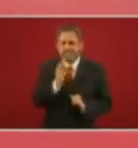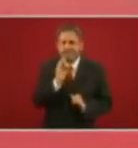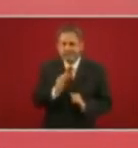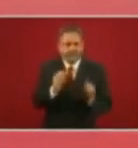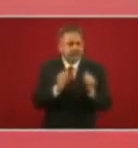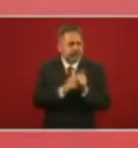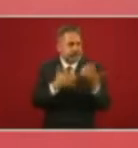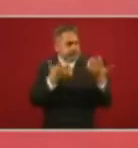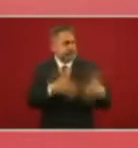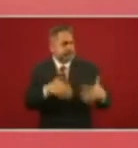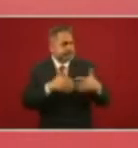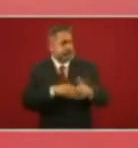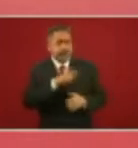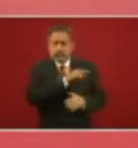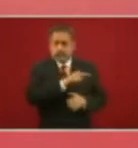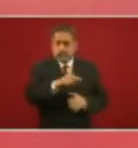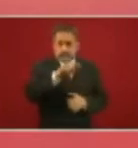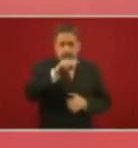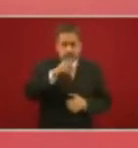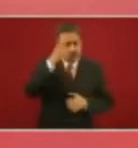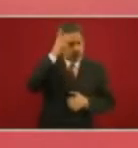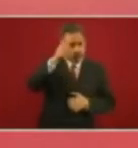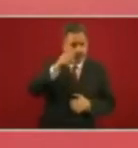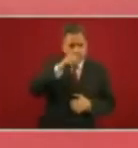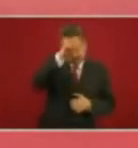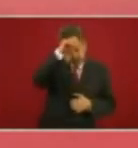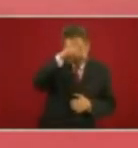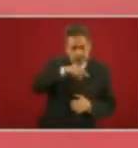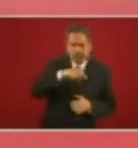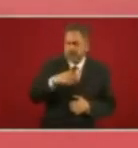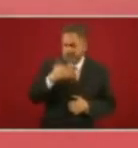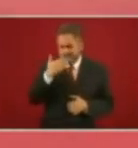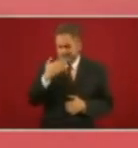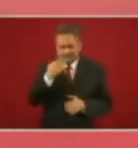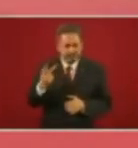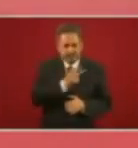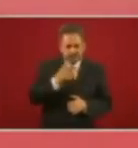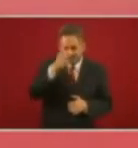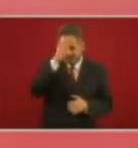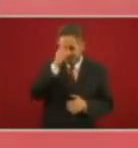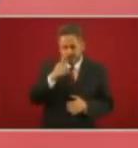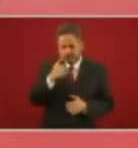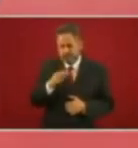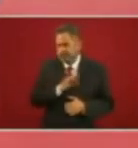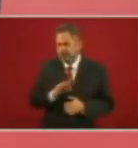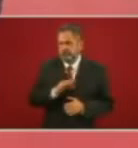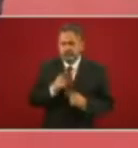también con las empresas mineras, siempre buscando el acuerdo.